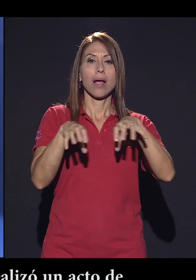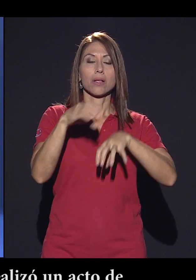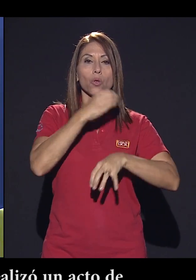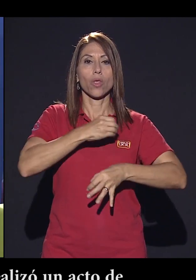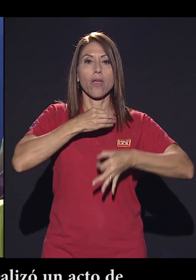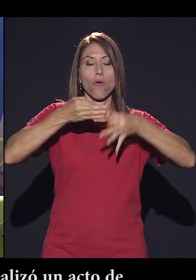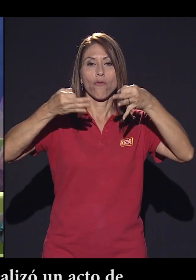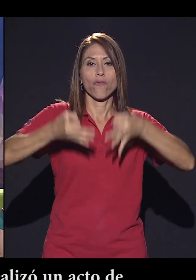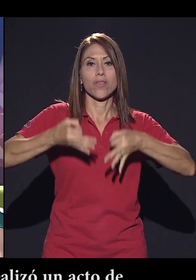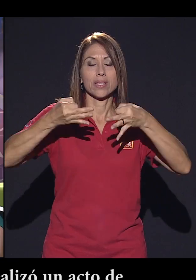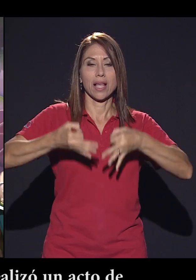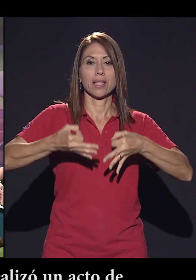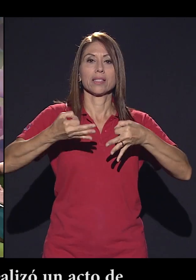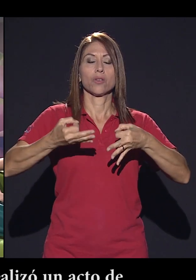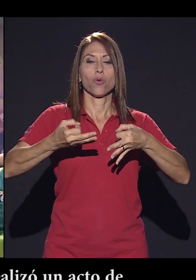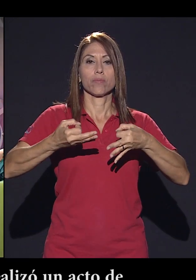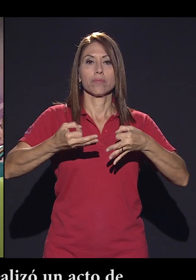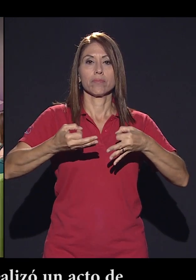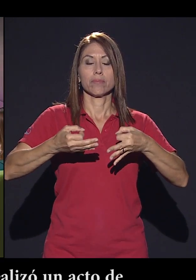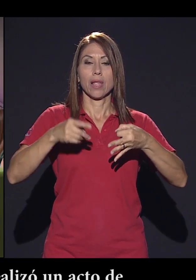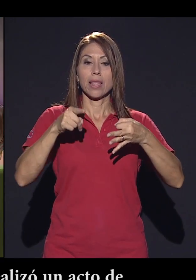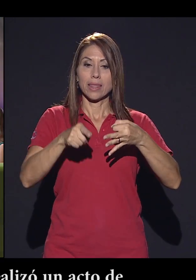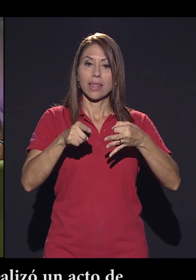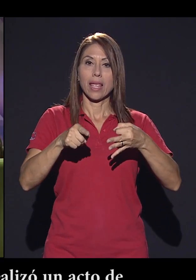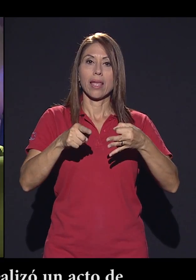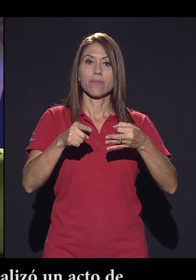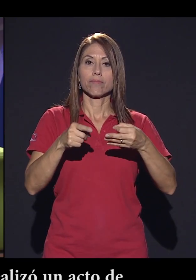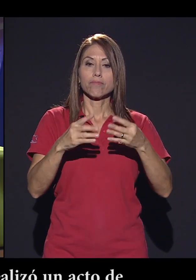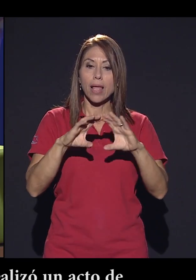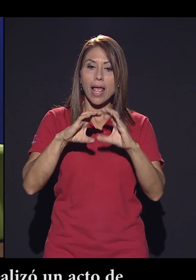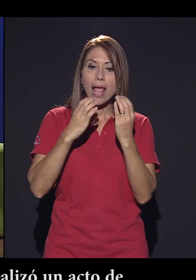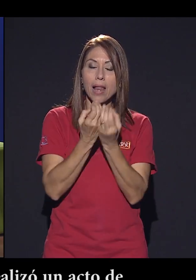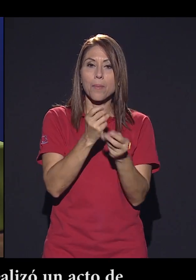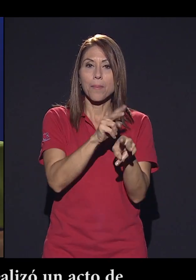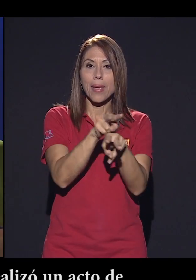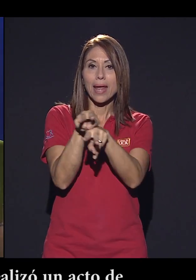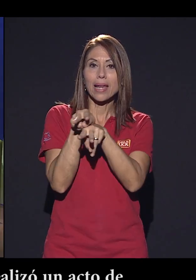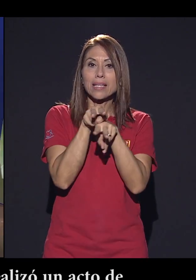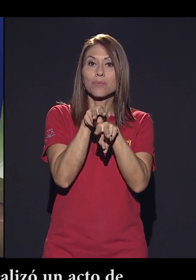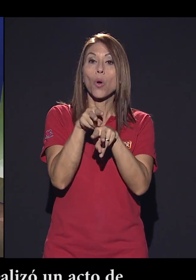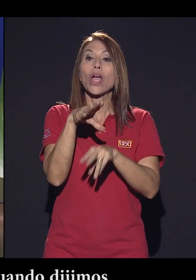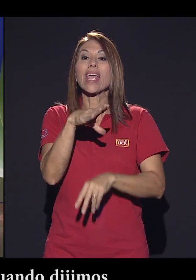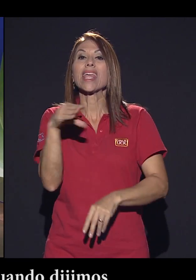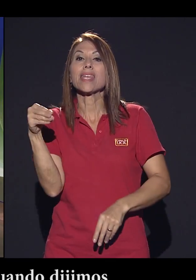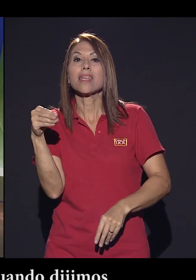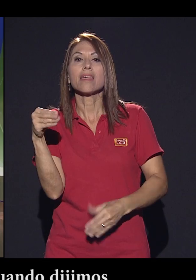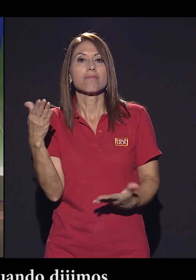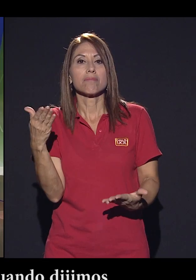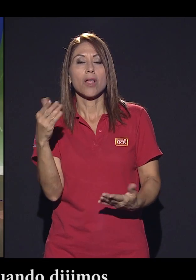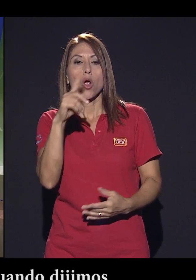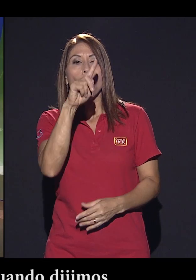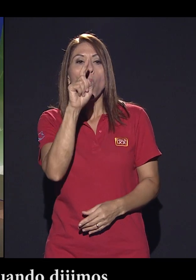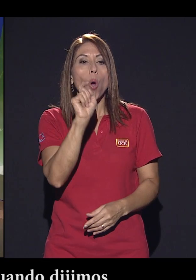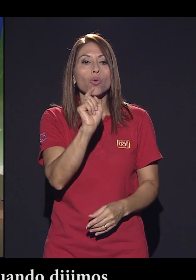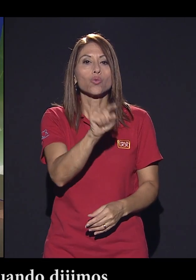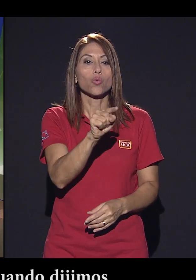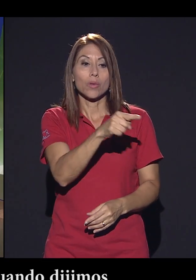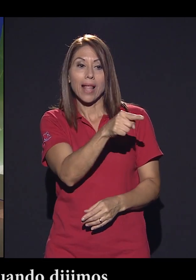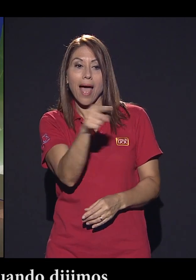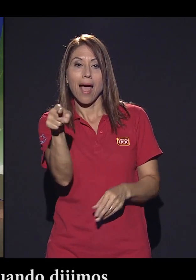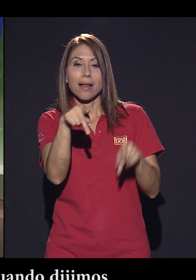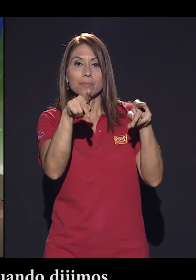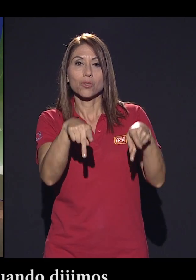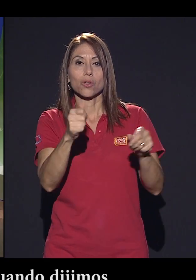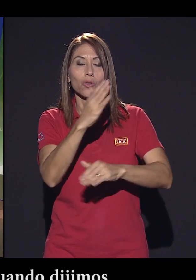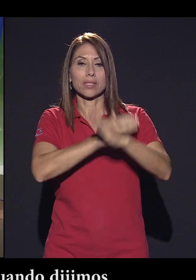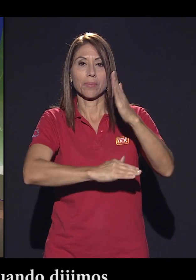realizó un acto de oficialización del mecanismo y de consulta a las personas con